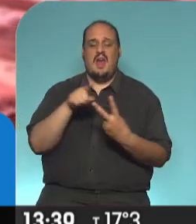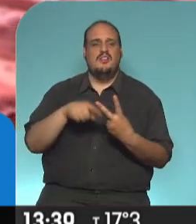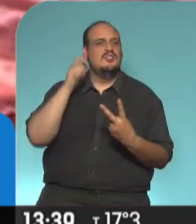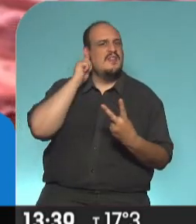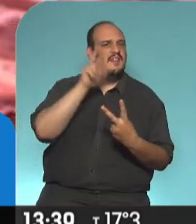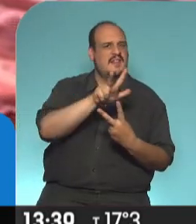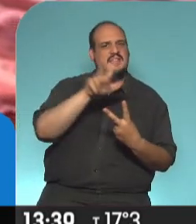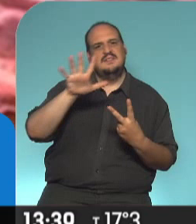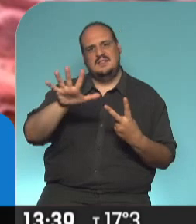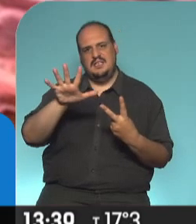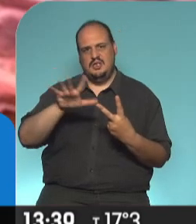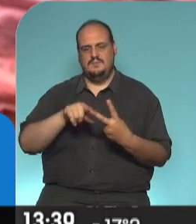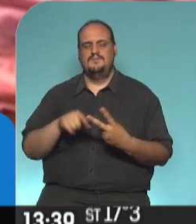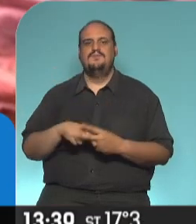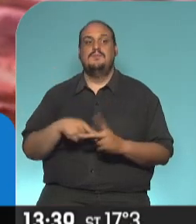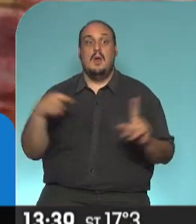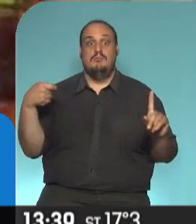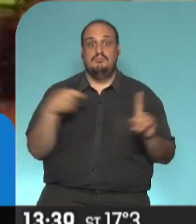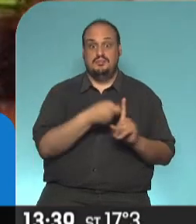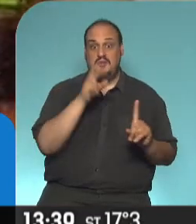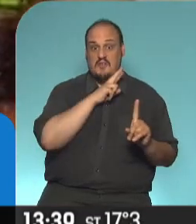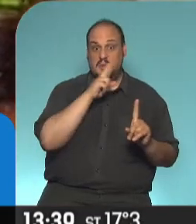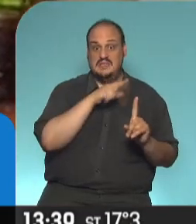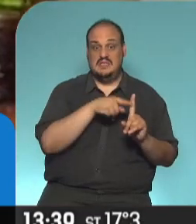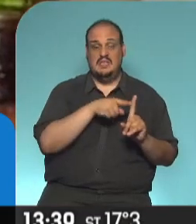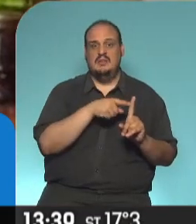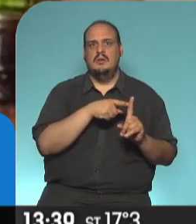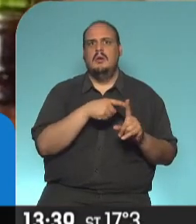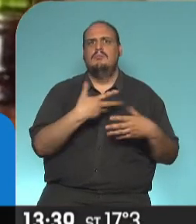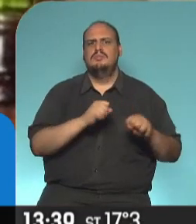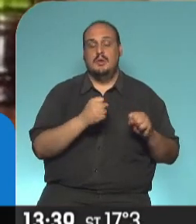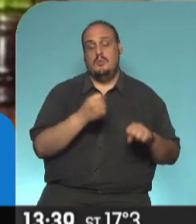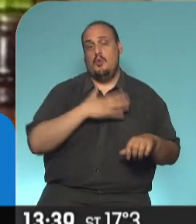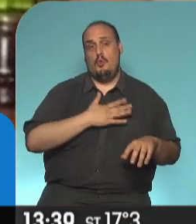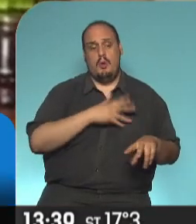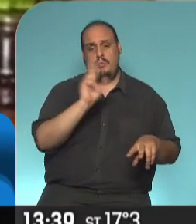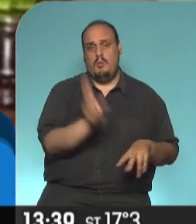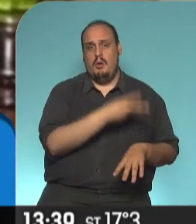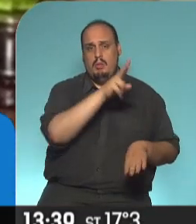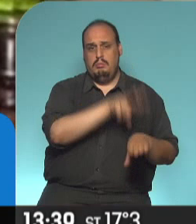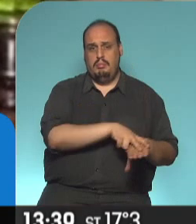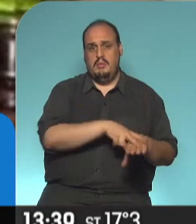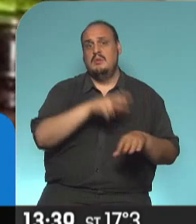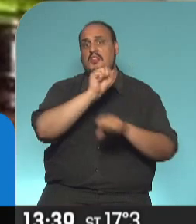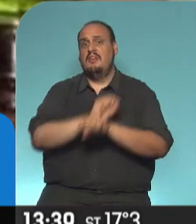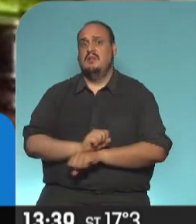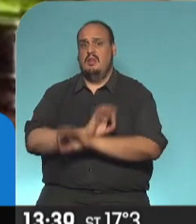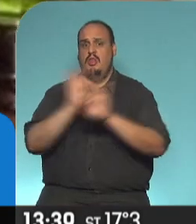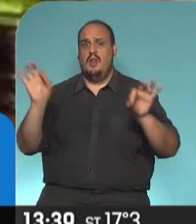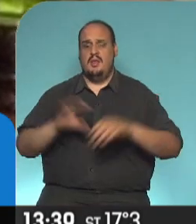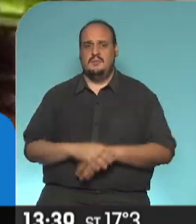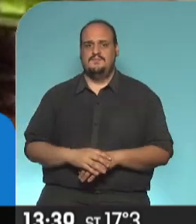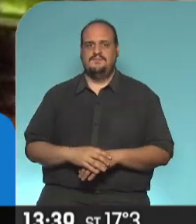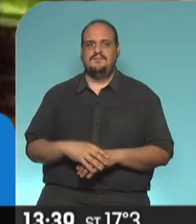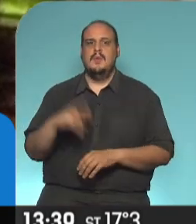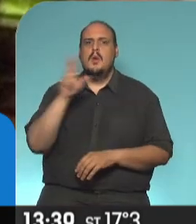3 y 5 años. Su femicidio se conoció cuando hallaron su cuerpo y aún no hay detenidos. Ella